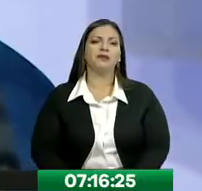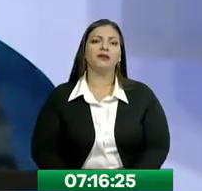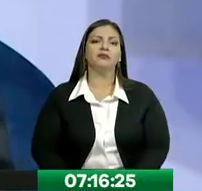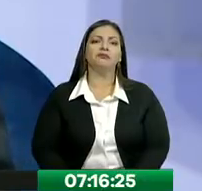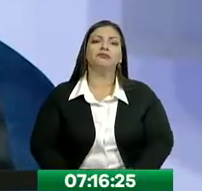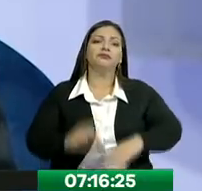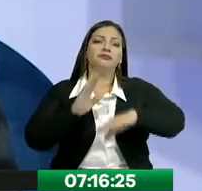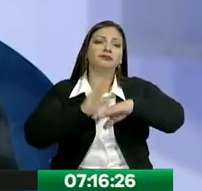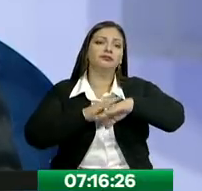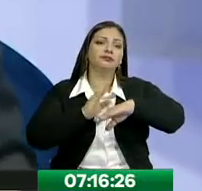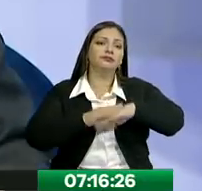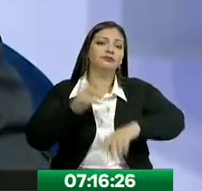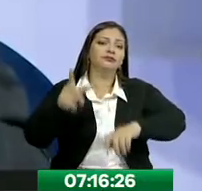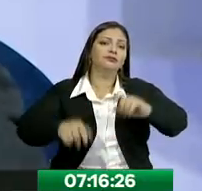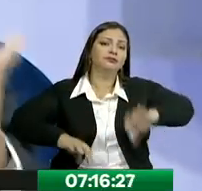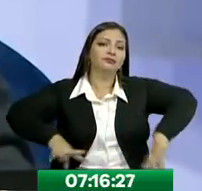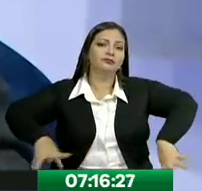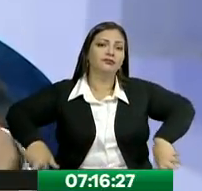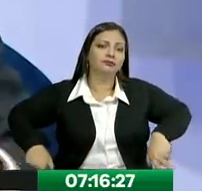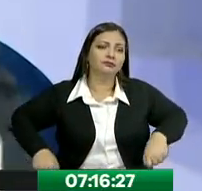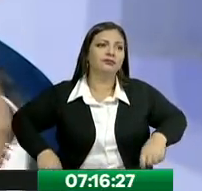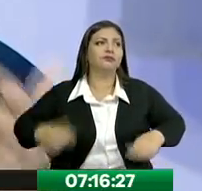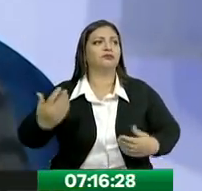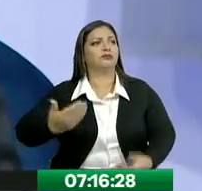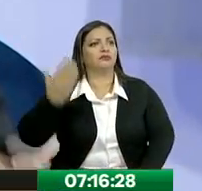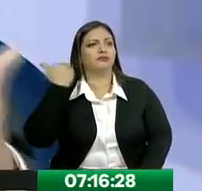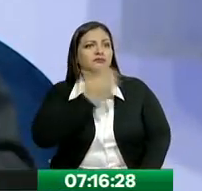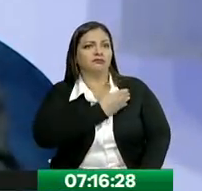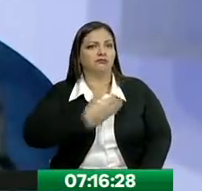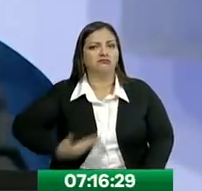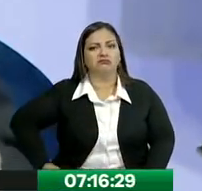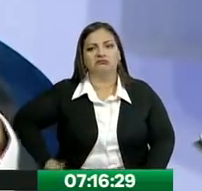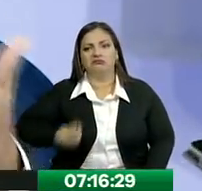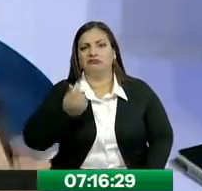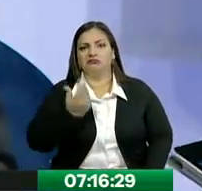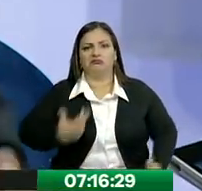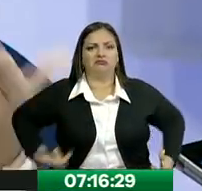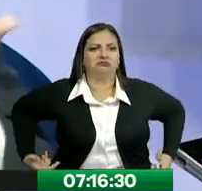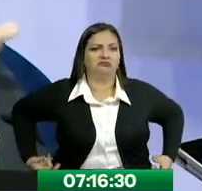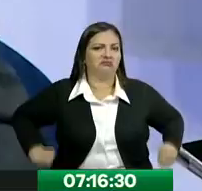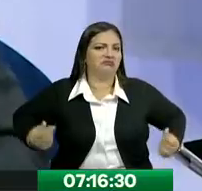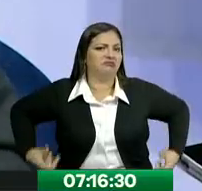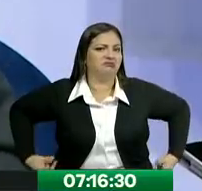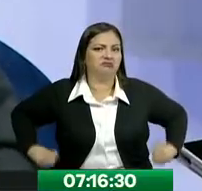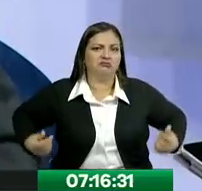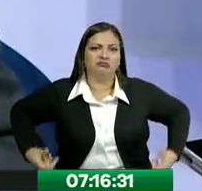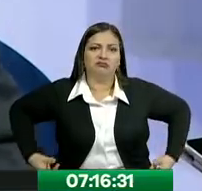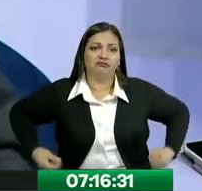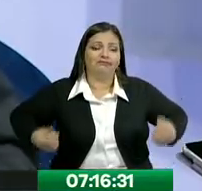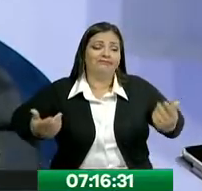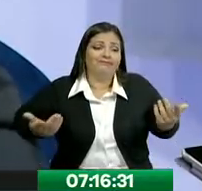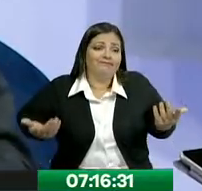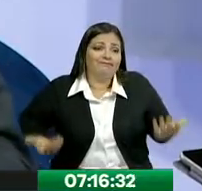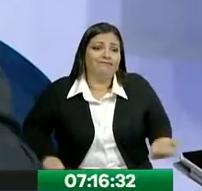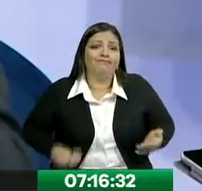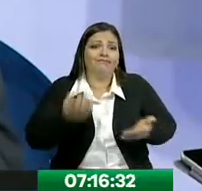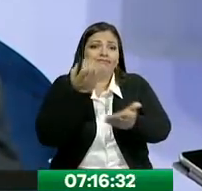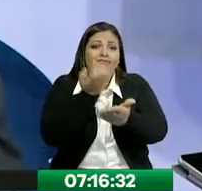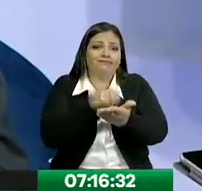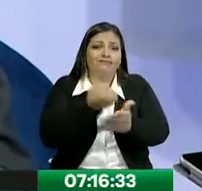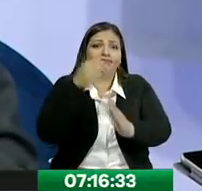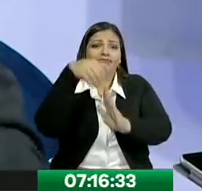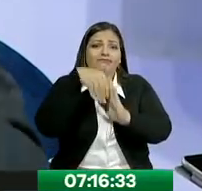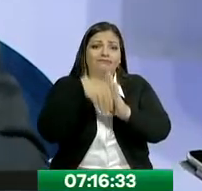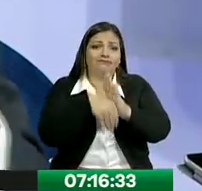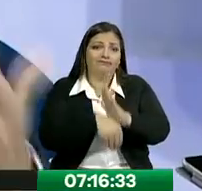la corrupción. Todos estos sobrecostos que se generan en la corrupción lo tiene que pagar alguien, y en este caso los pagan los